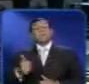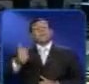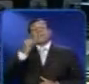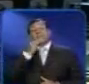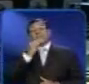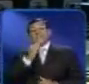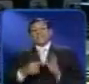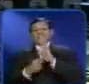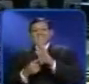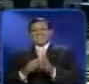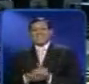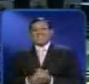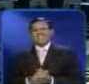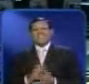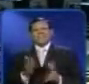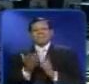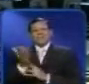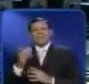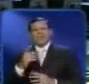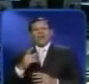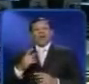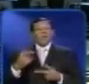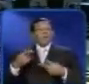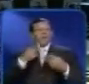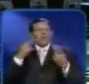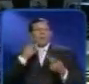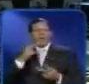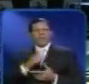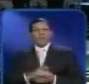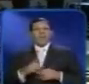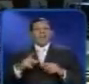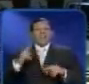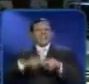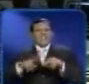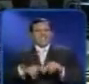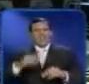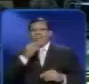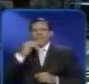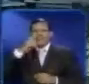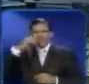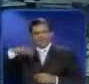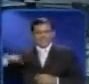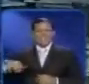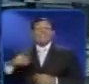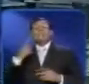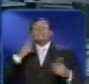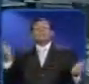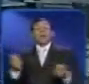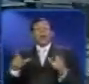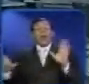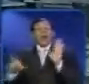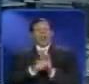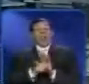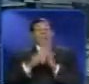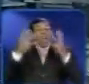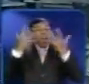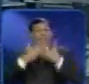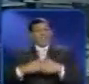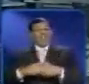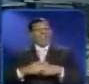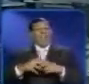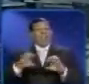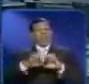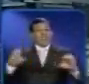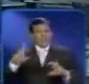en cadena de medios con proselitismo político extendido a niños y adolescentes fue promulgada la Ley Orgánica de Educación por parte del